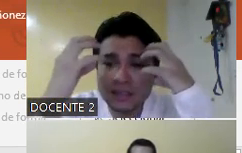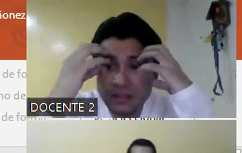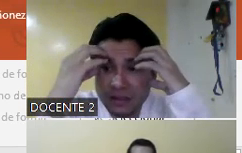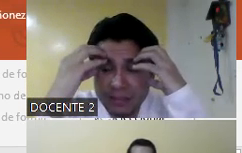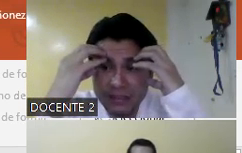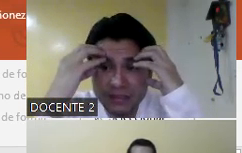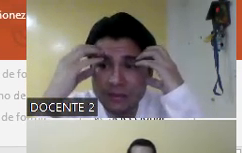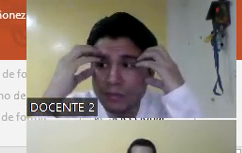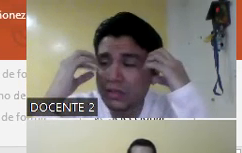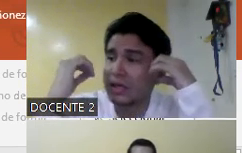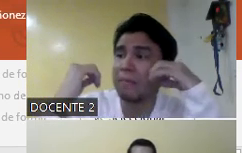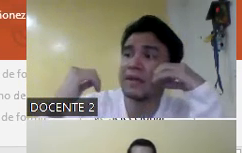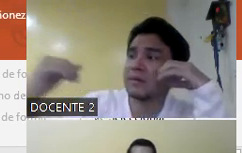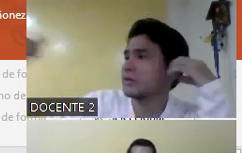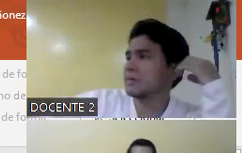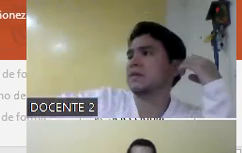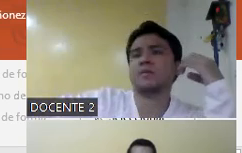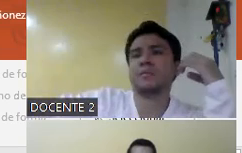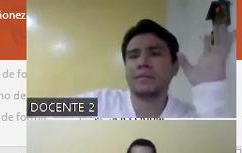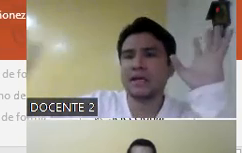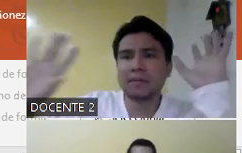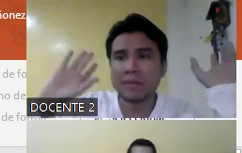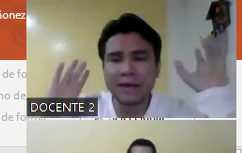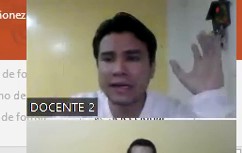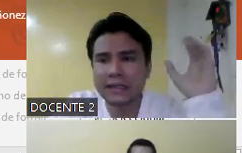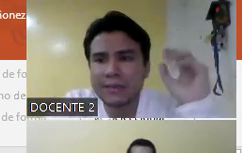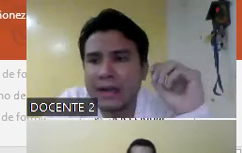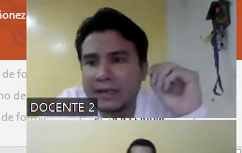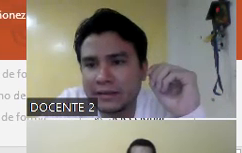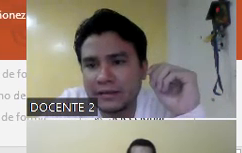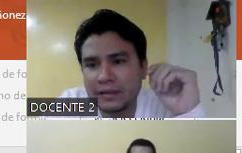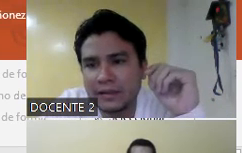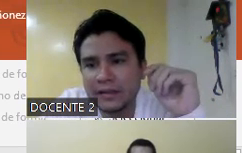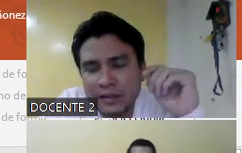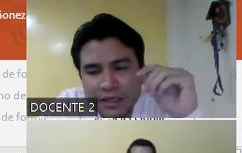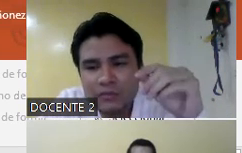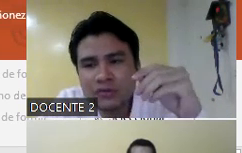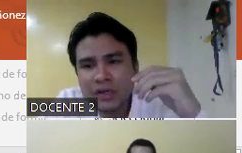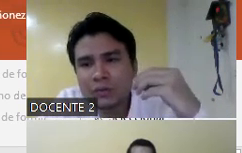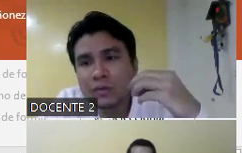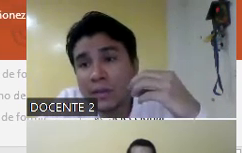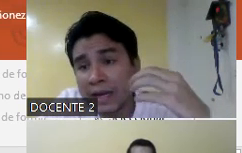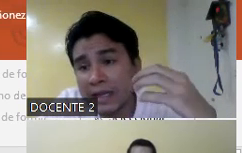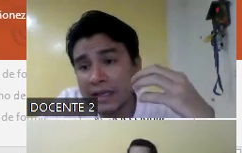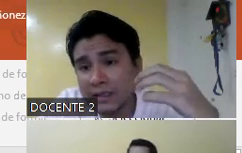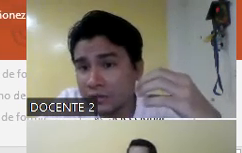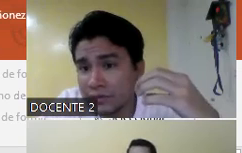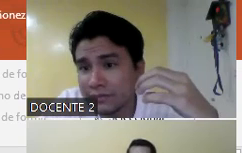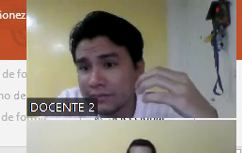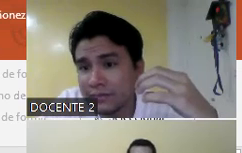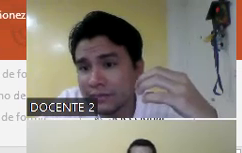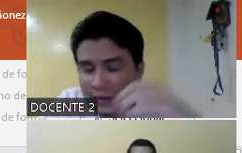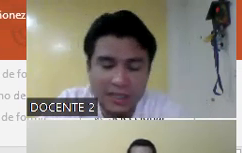un sentido de percepción porque me llevo también con mi amiga y a mí me va a caer también mal. Tenemos una cultura mala de